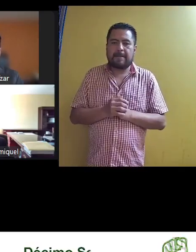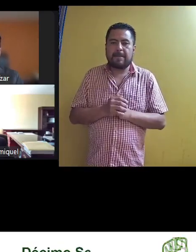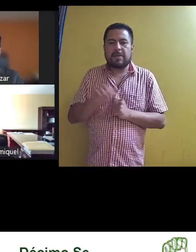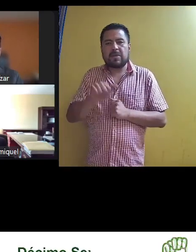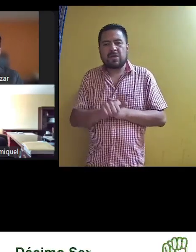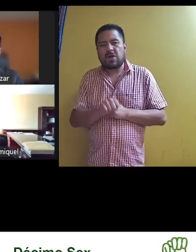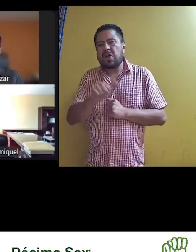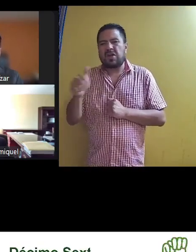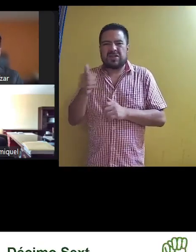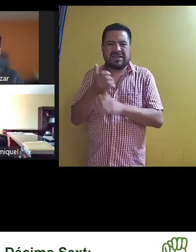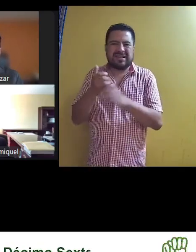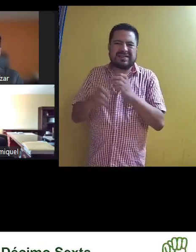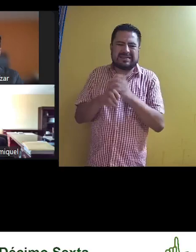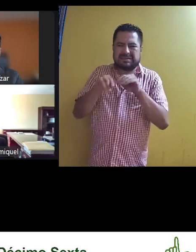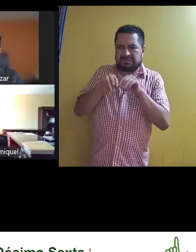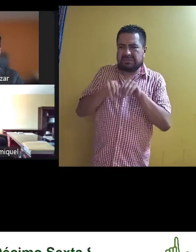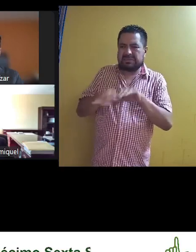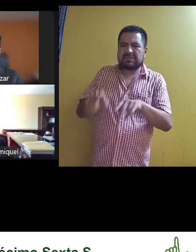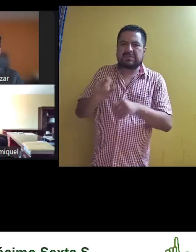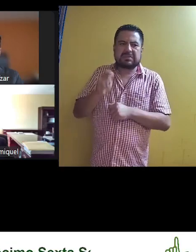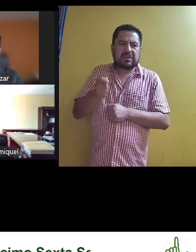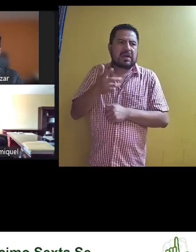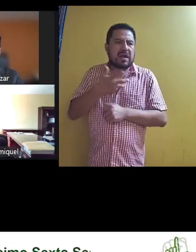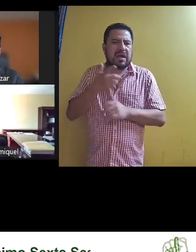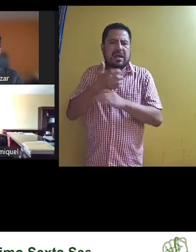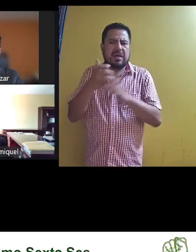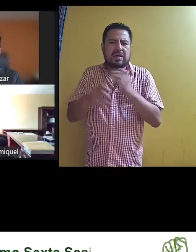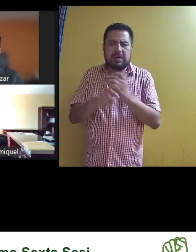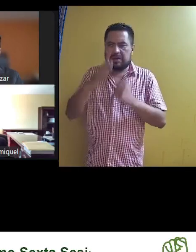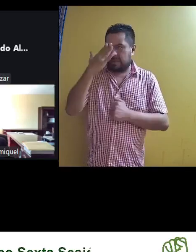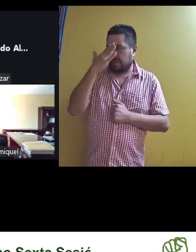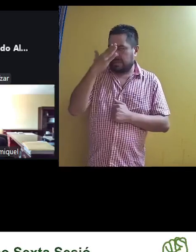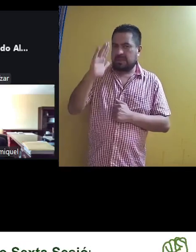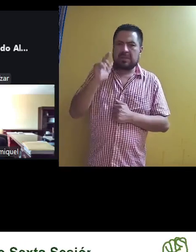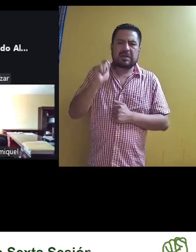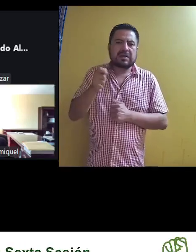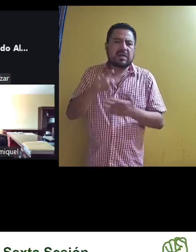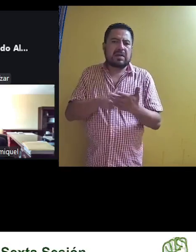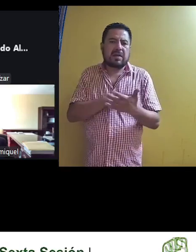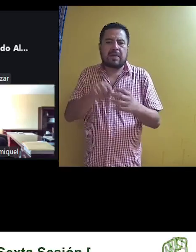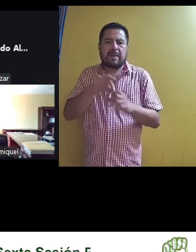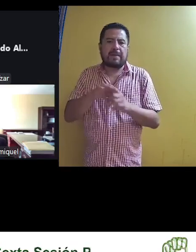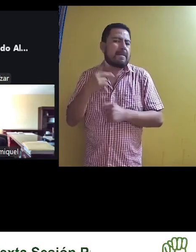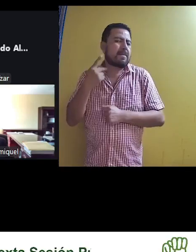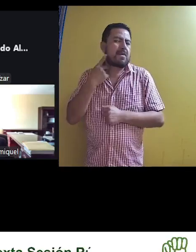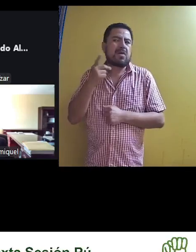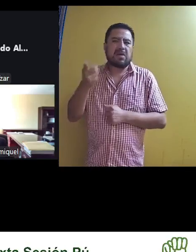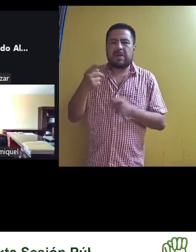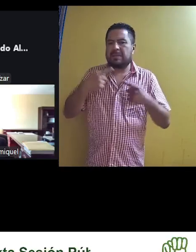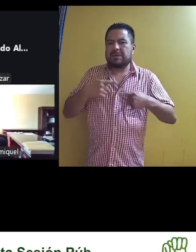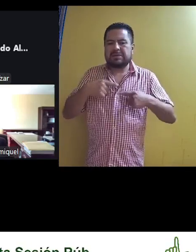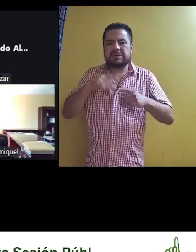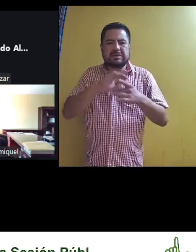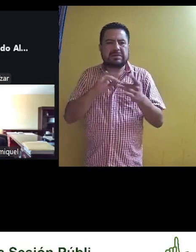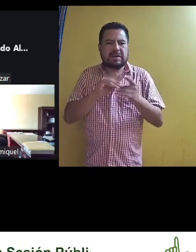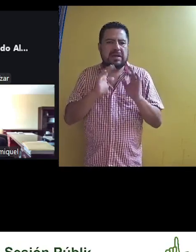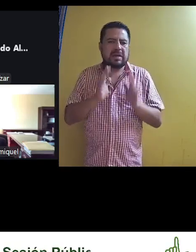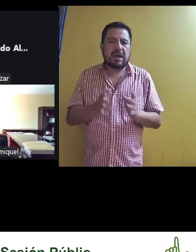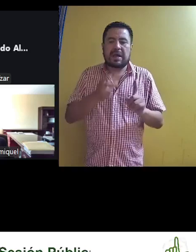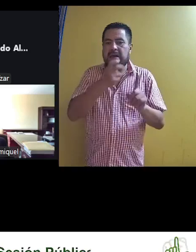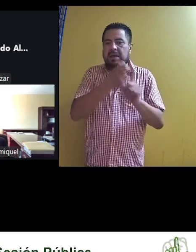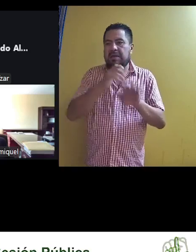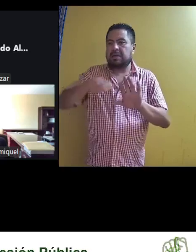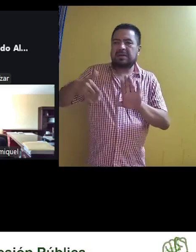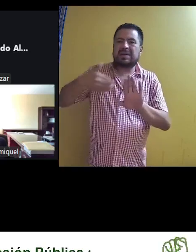siguiente parte de la publicación contiene elementos ajenos al cargo de elección popular que la quejosa ostenta, ya que se trata de